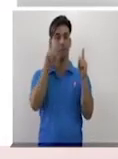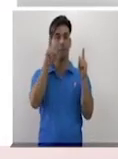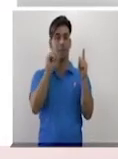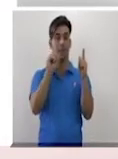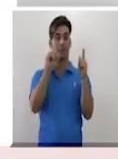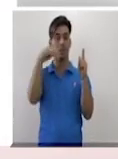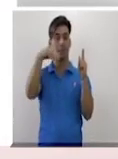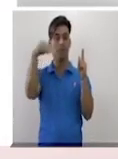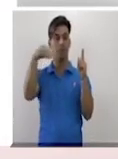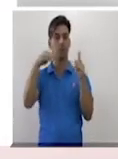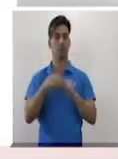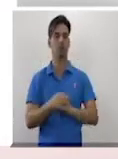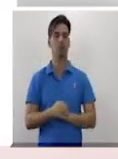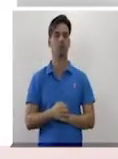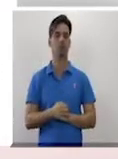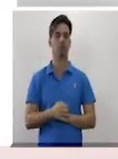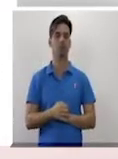Atentos.